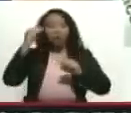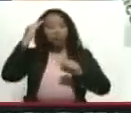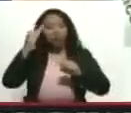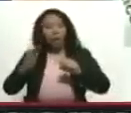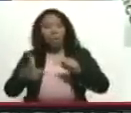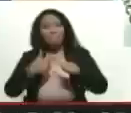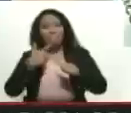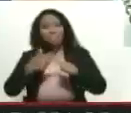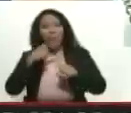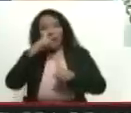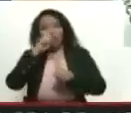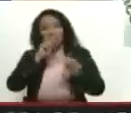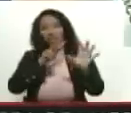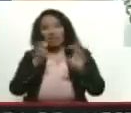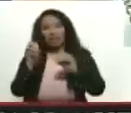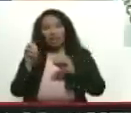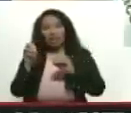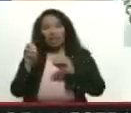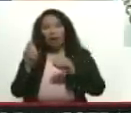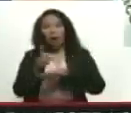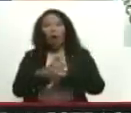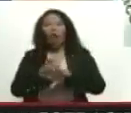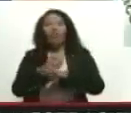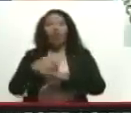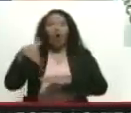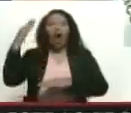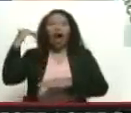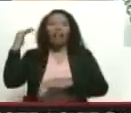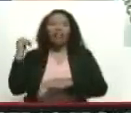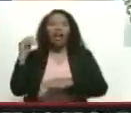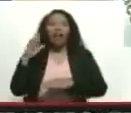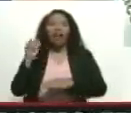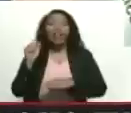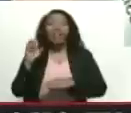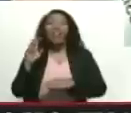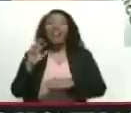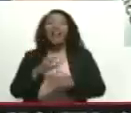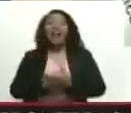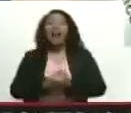años 70 en el gobierno de Rafael Caldera, llevadas a prisión.